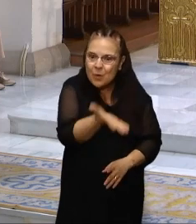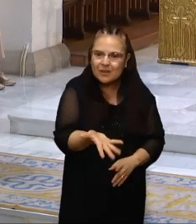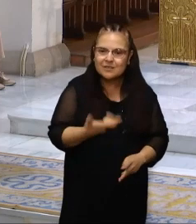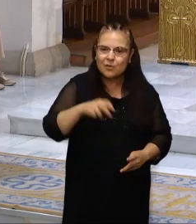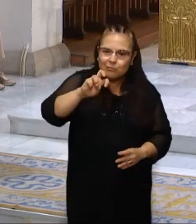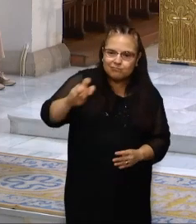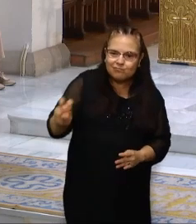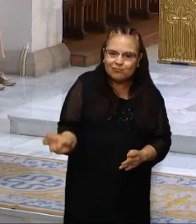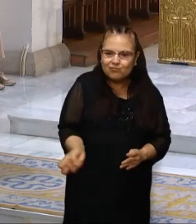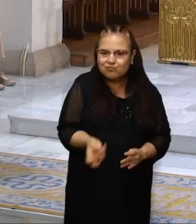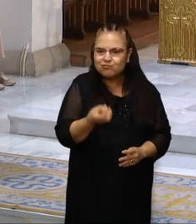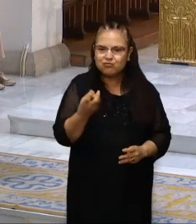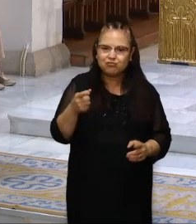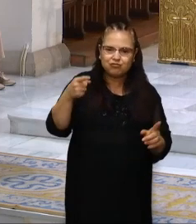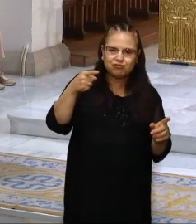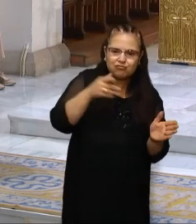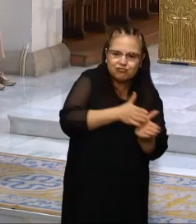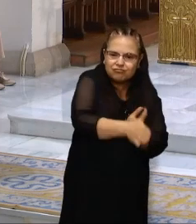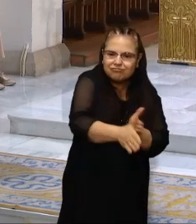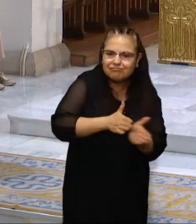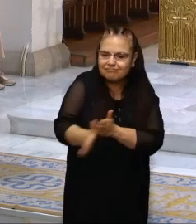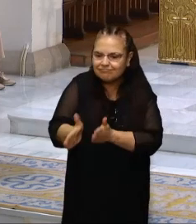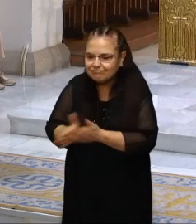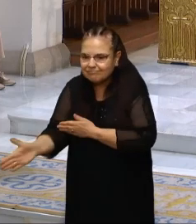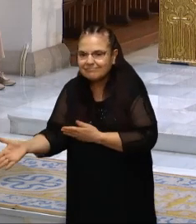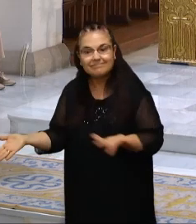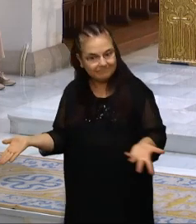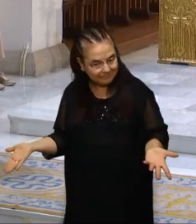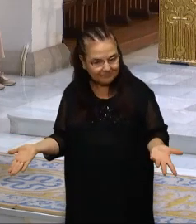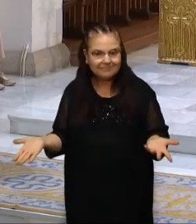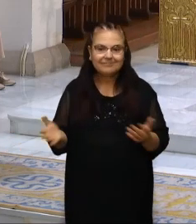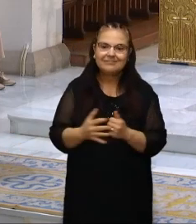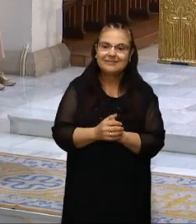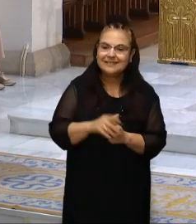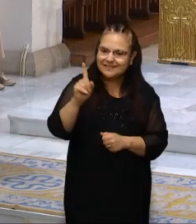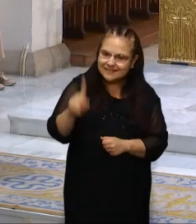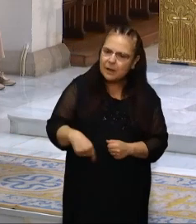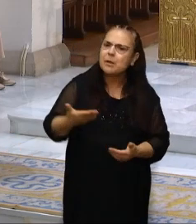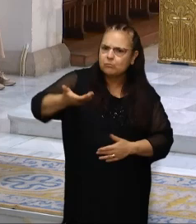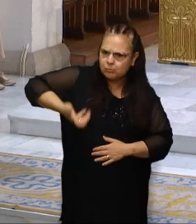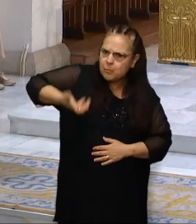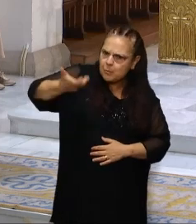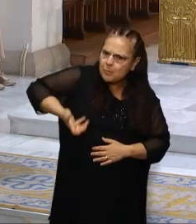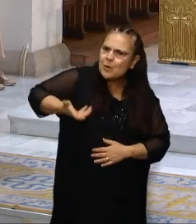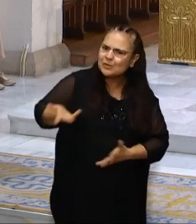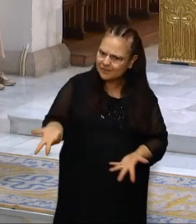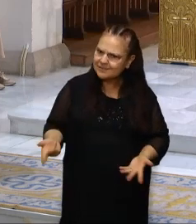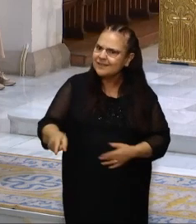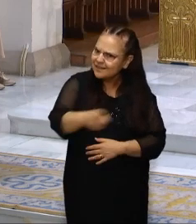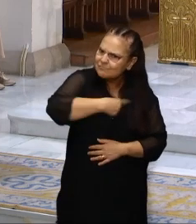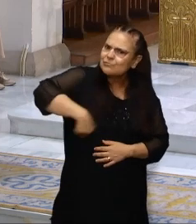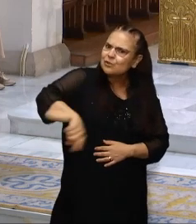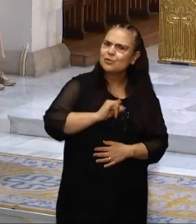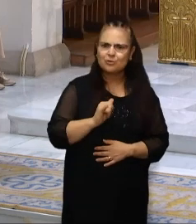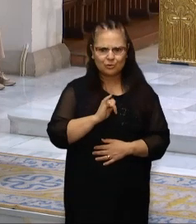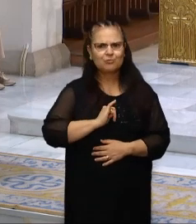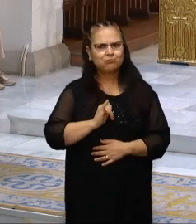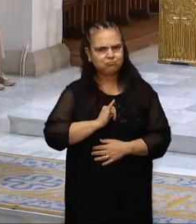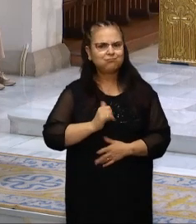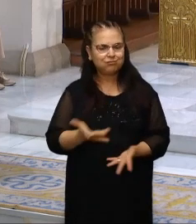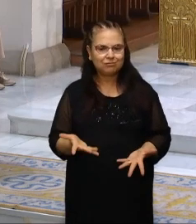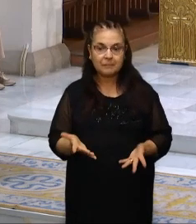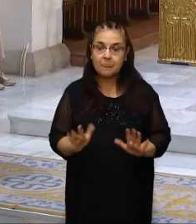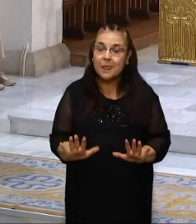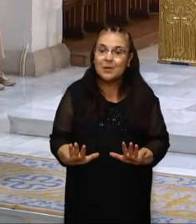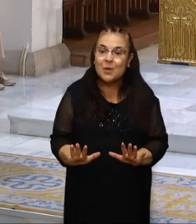de visiones, vinculaciones, perspectivas también importantes con las cuales nos podemos identificar.